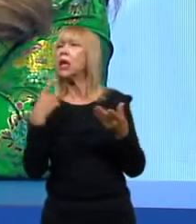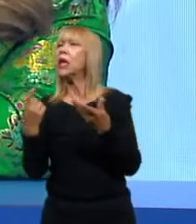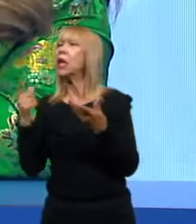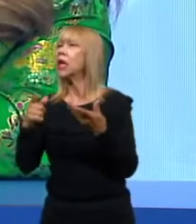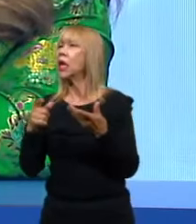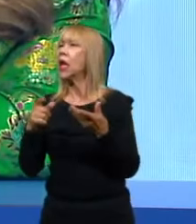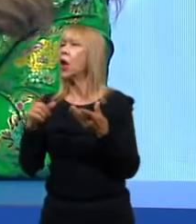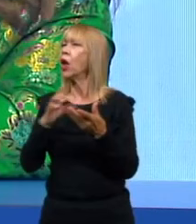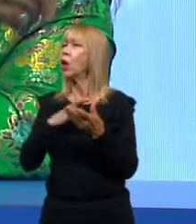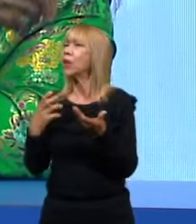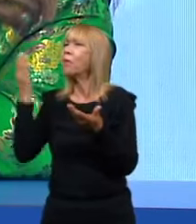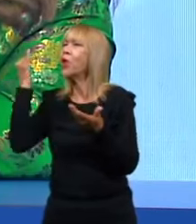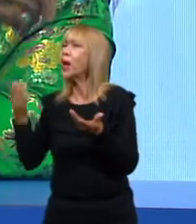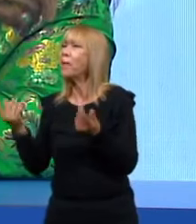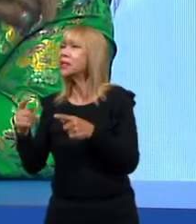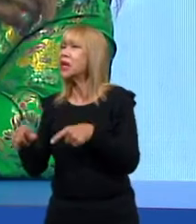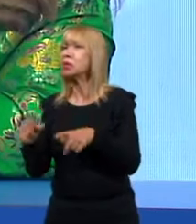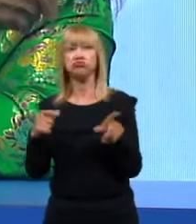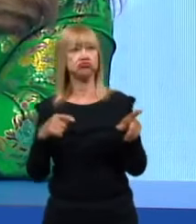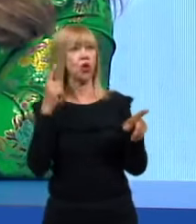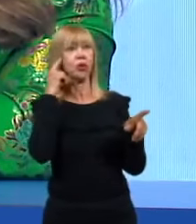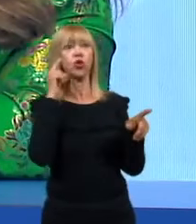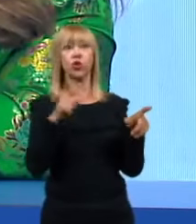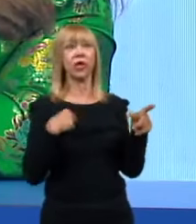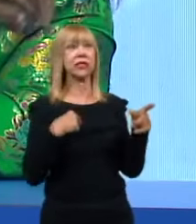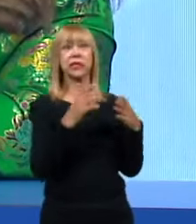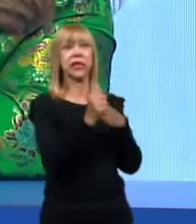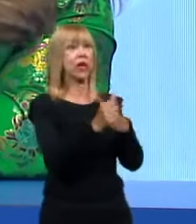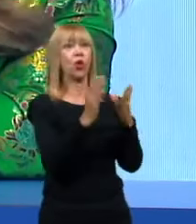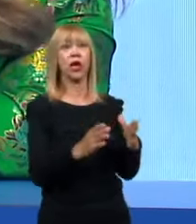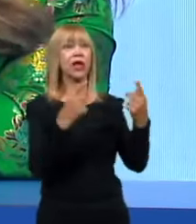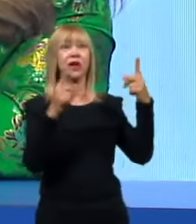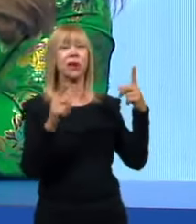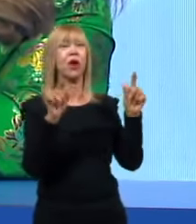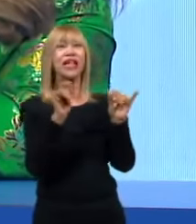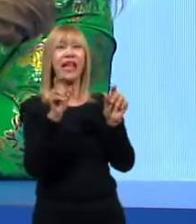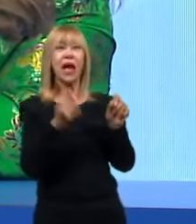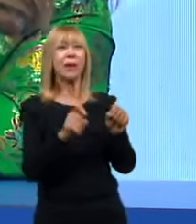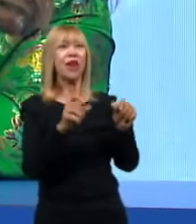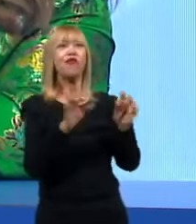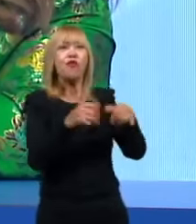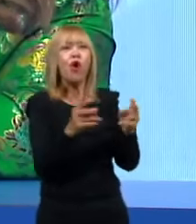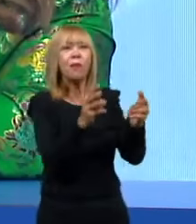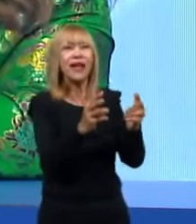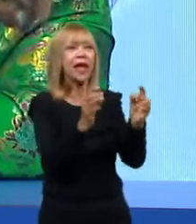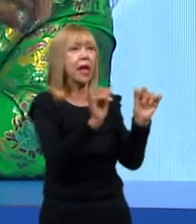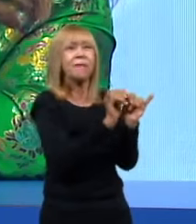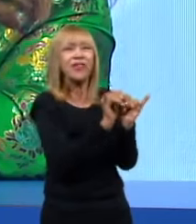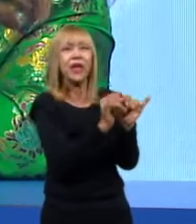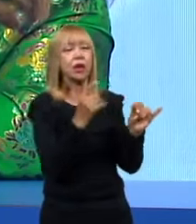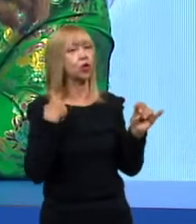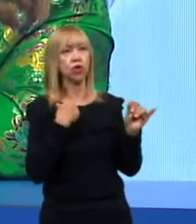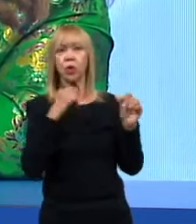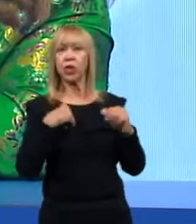esto, comisionada? Bueno, yo creo que tú tienes que tener un liderato efectivo y tienen que haber métricas y la realidad es que no las tienes. Nosotros hemos